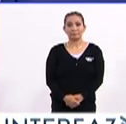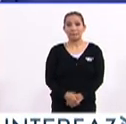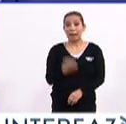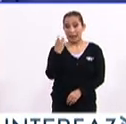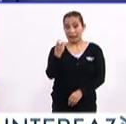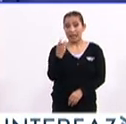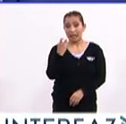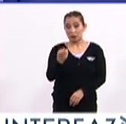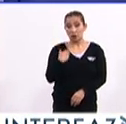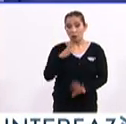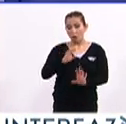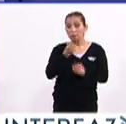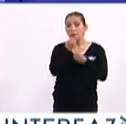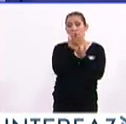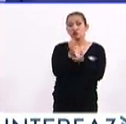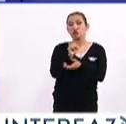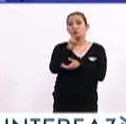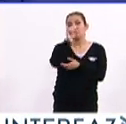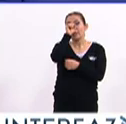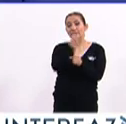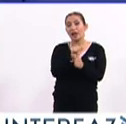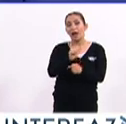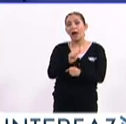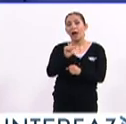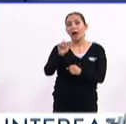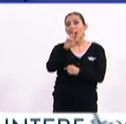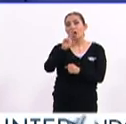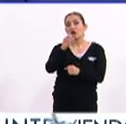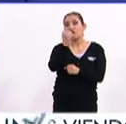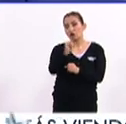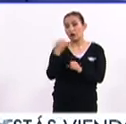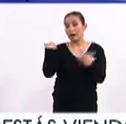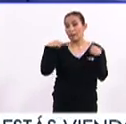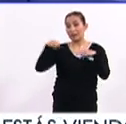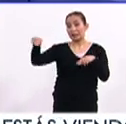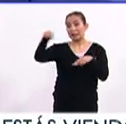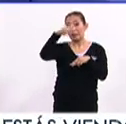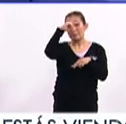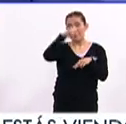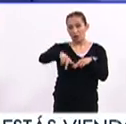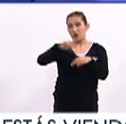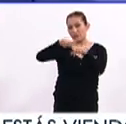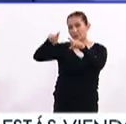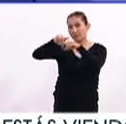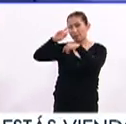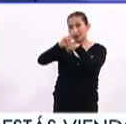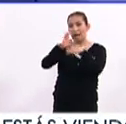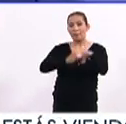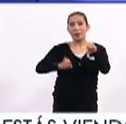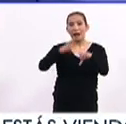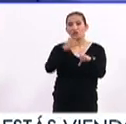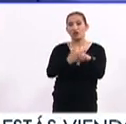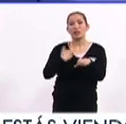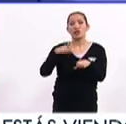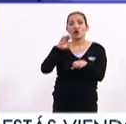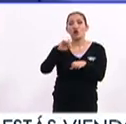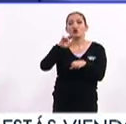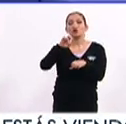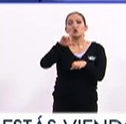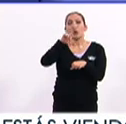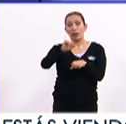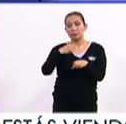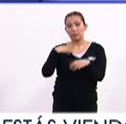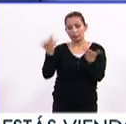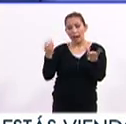Pues esto fue lo que compartió el subsecretario Arroyo con los representantes de México en todo el mundo, los embajadores y cónsules que pues